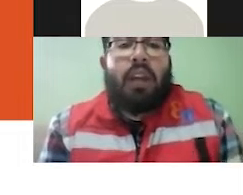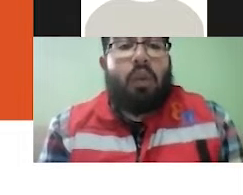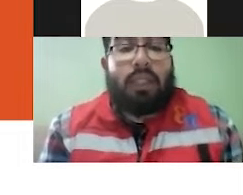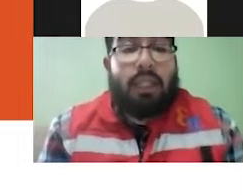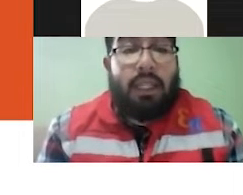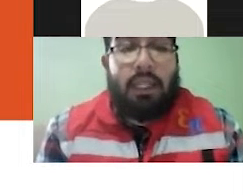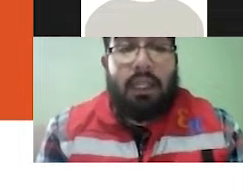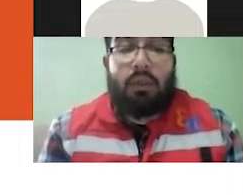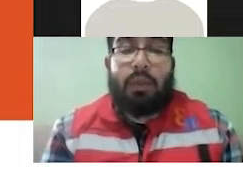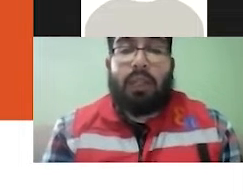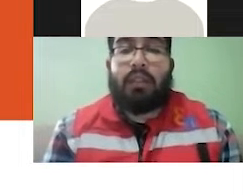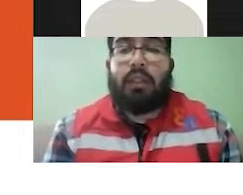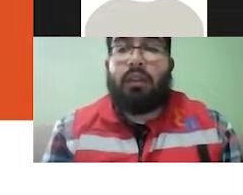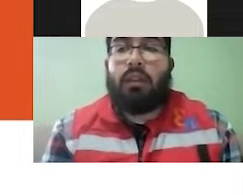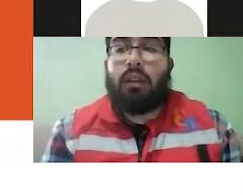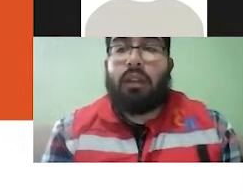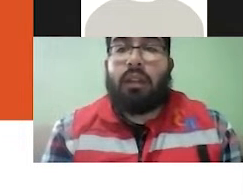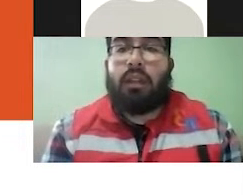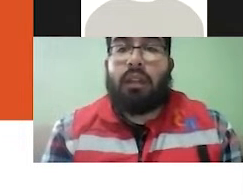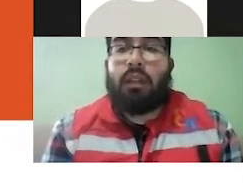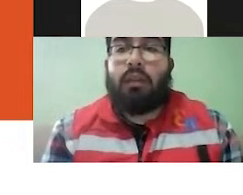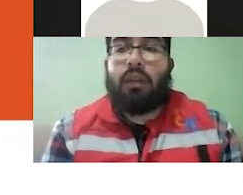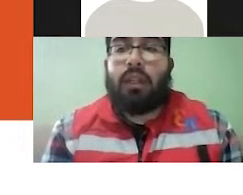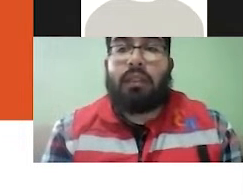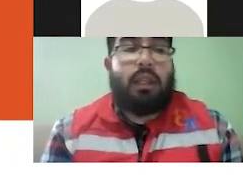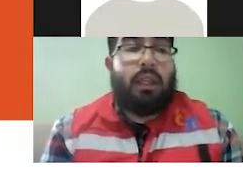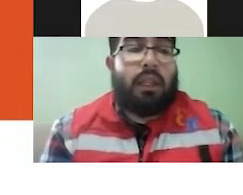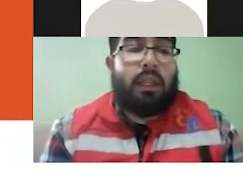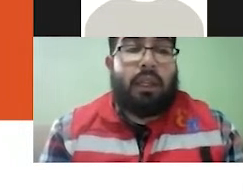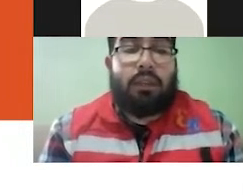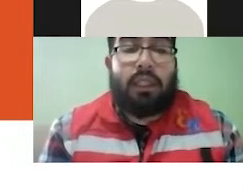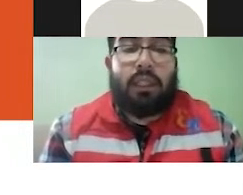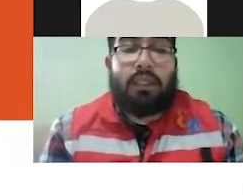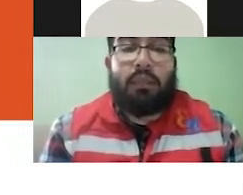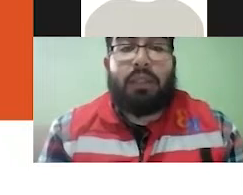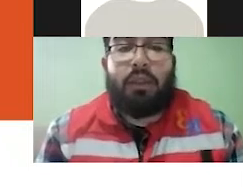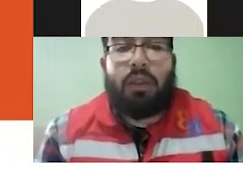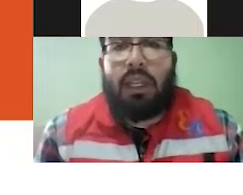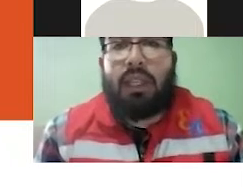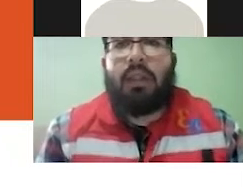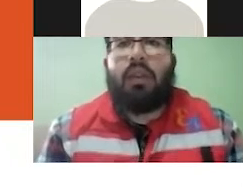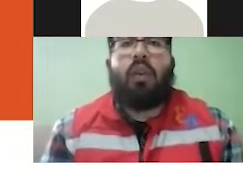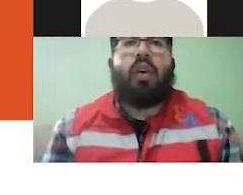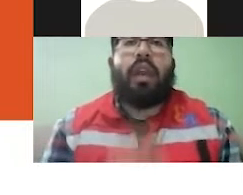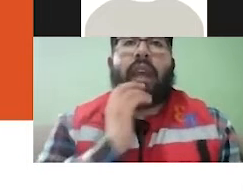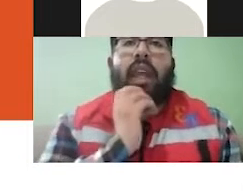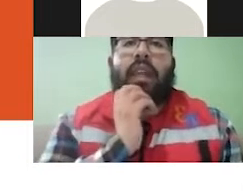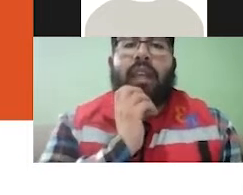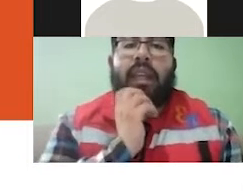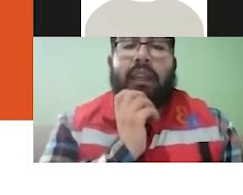aparecieron algunas grietas o aparecieron algunas losetas del piso rotas, o